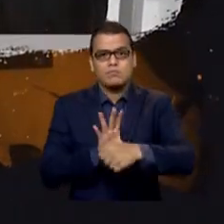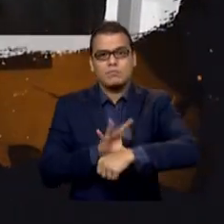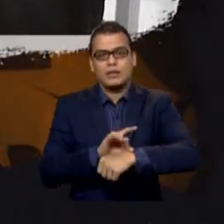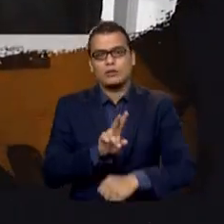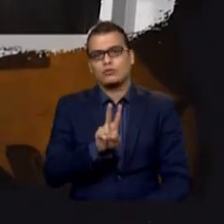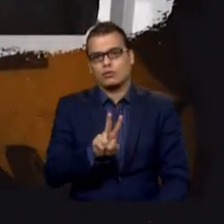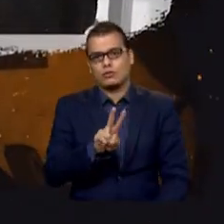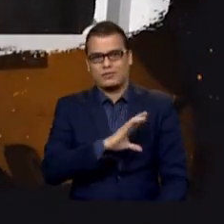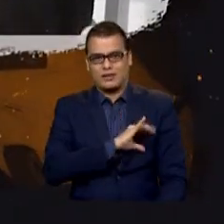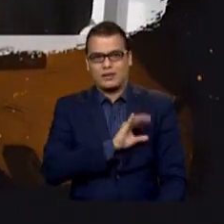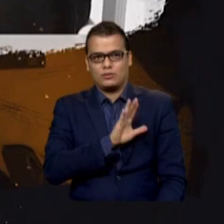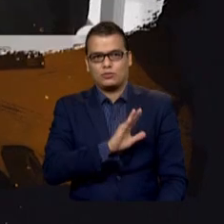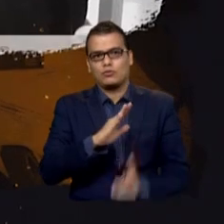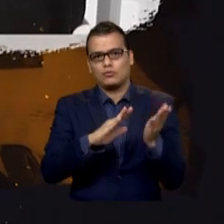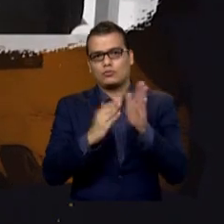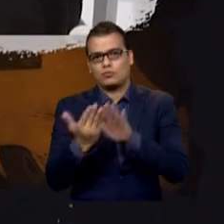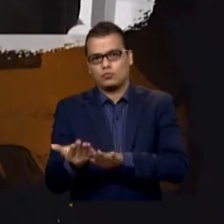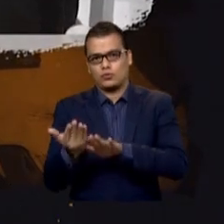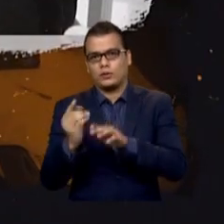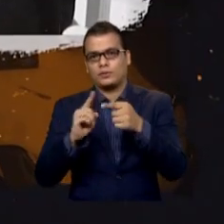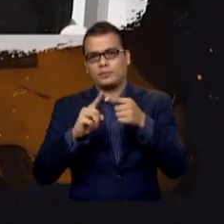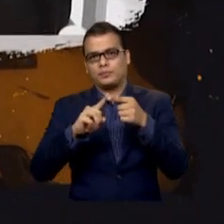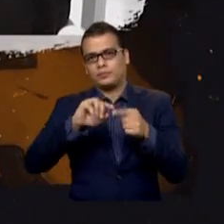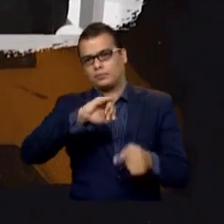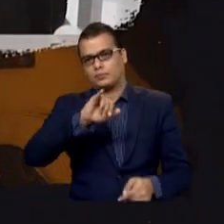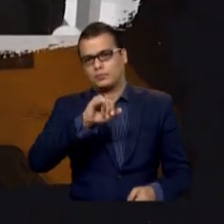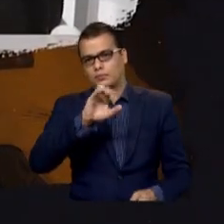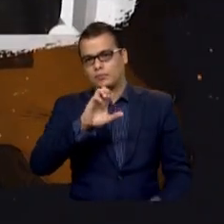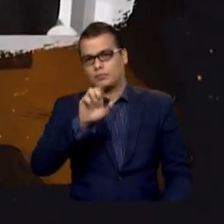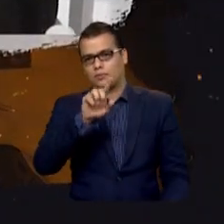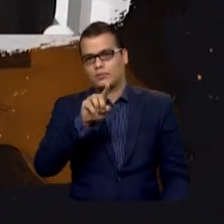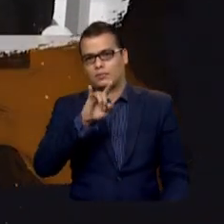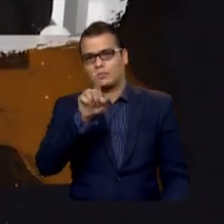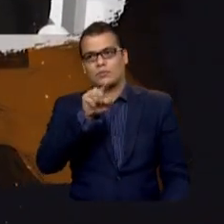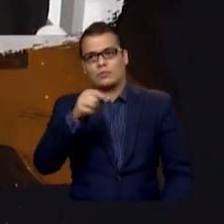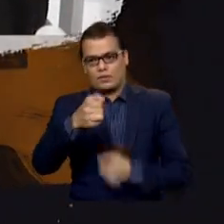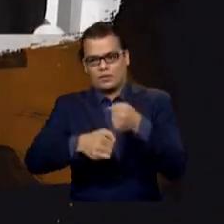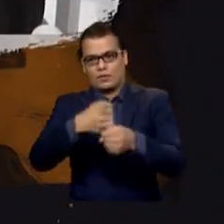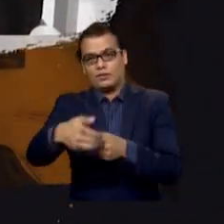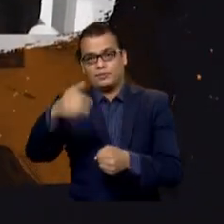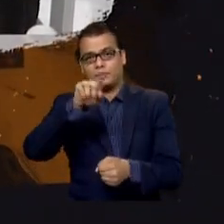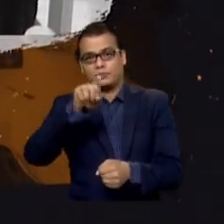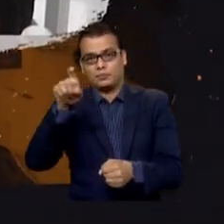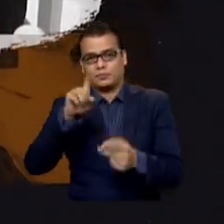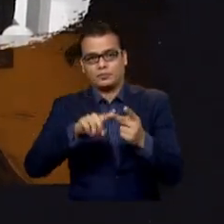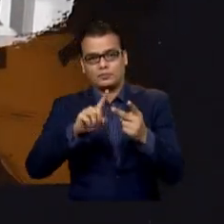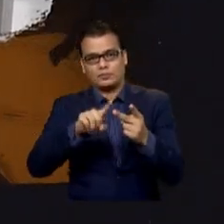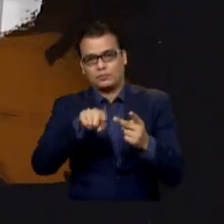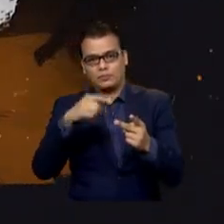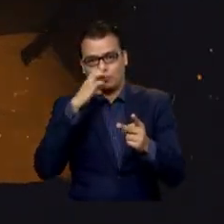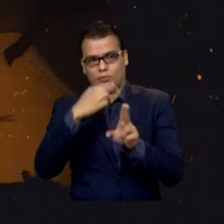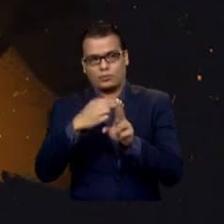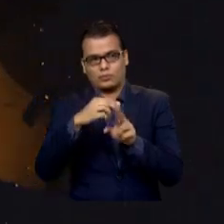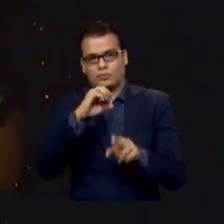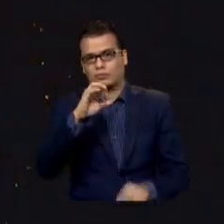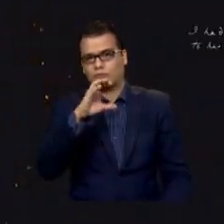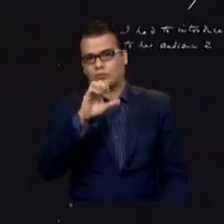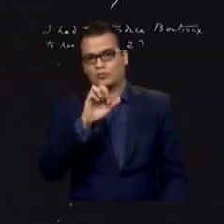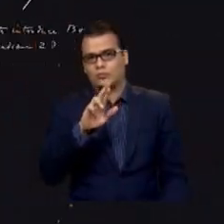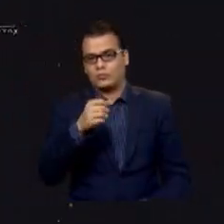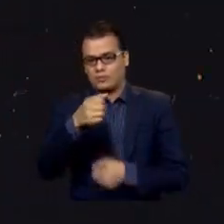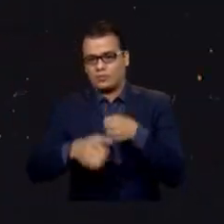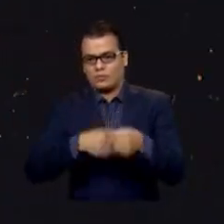2 médicos en Cali. Jesús Antonio Cabrales, un cirujano general de 66 años, y Óscar González, un médico general de